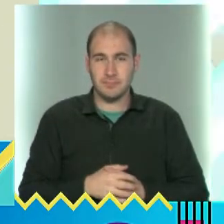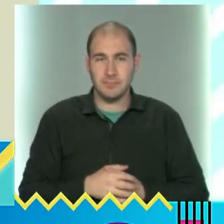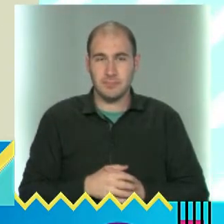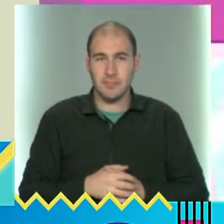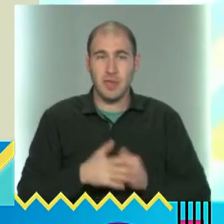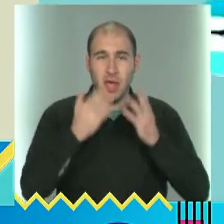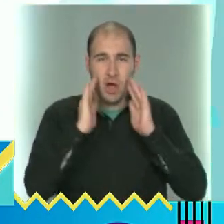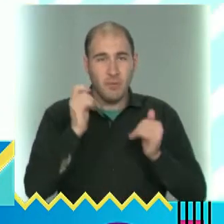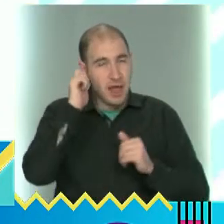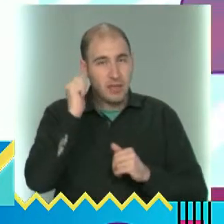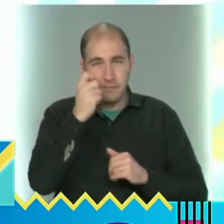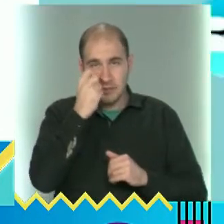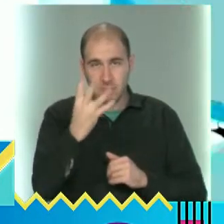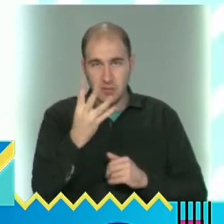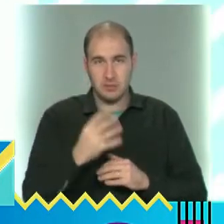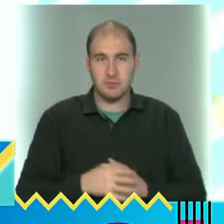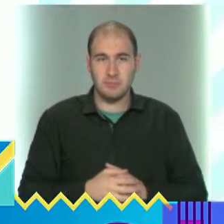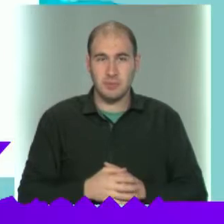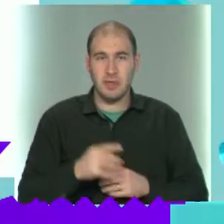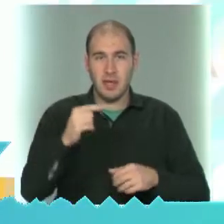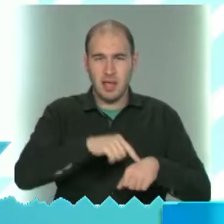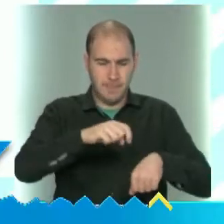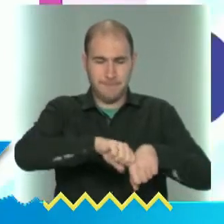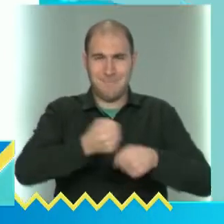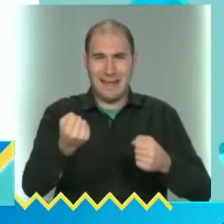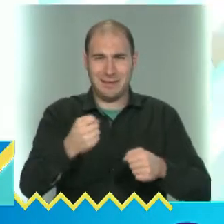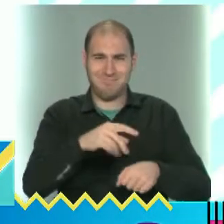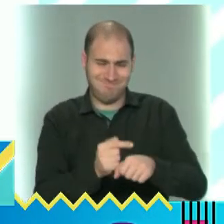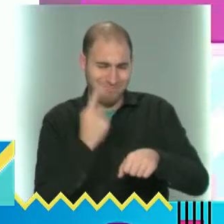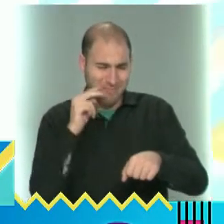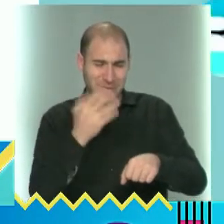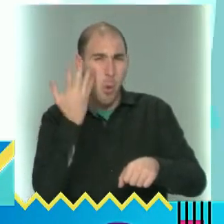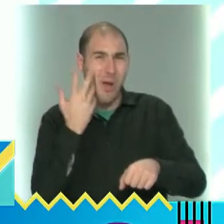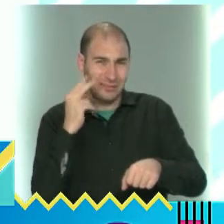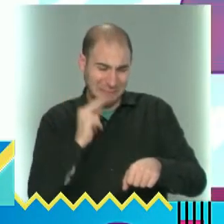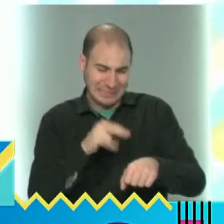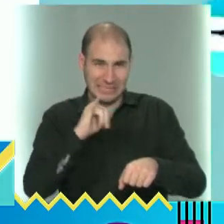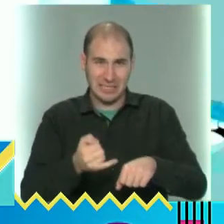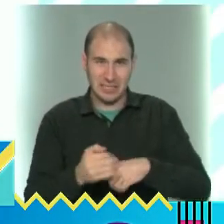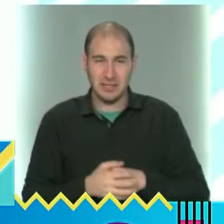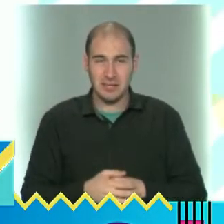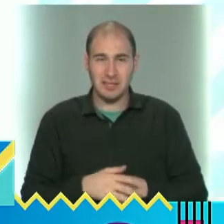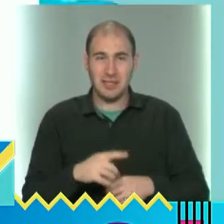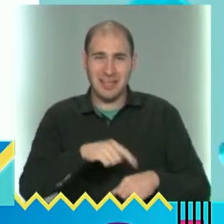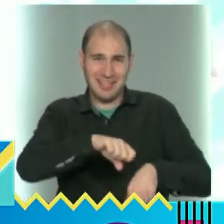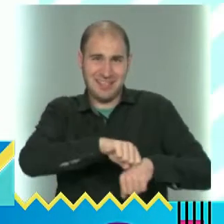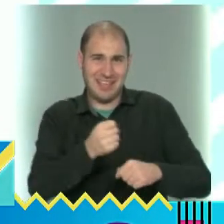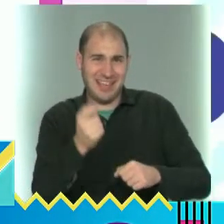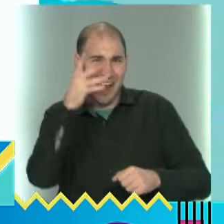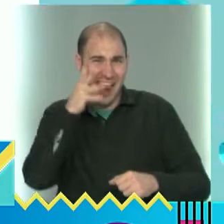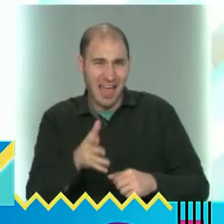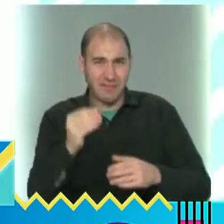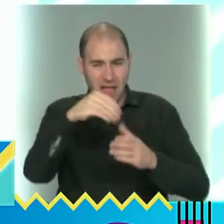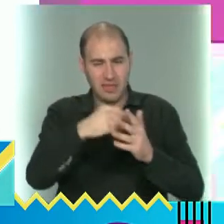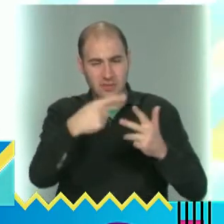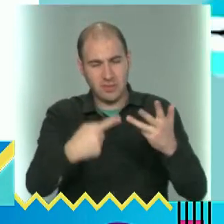Un joven de 24 años, repito, con una fractura expuesta, repito, o sea, una lesión grave dentro de las